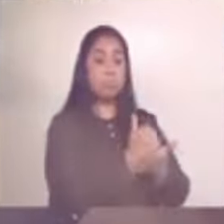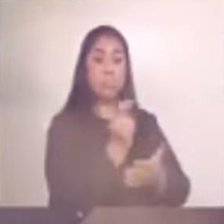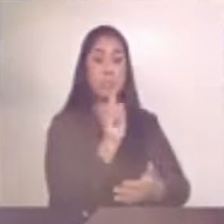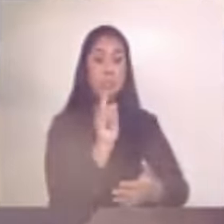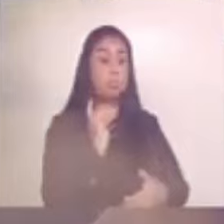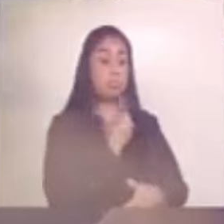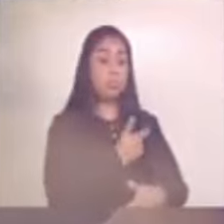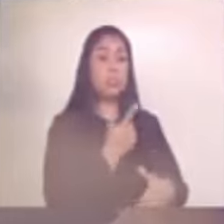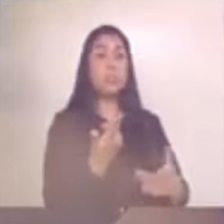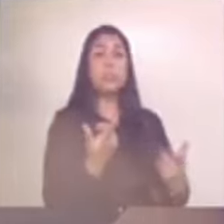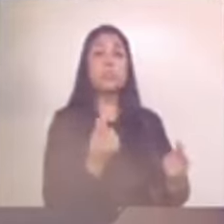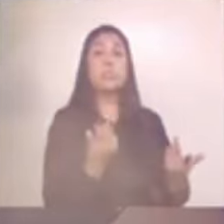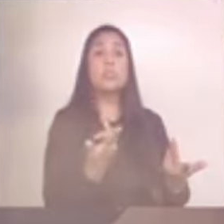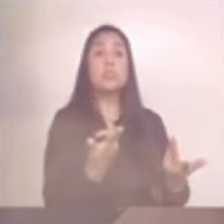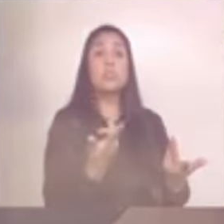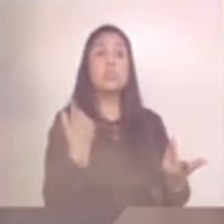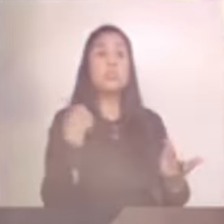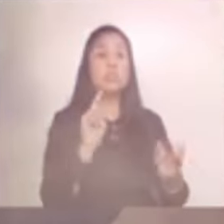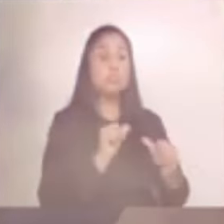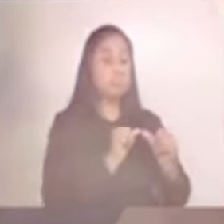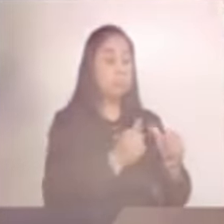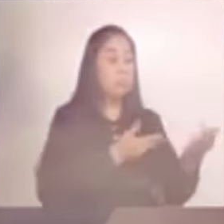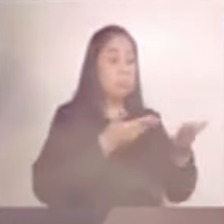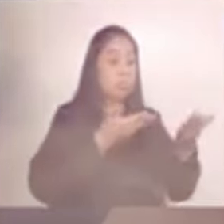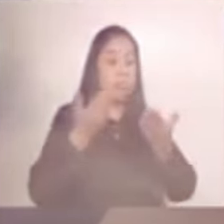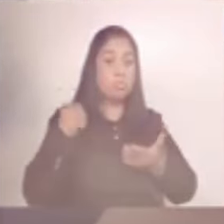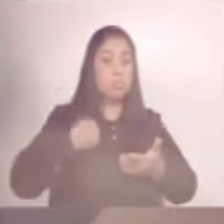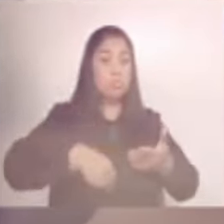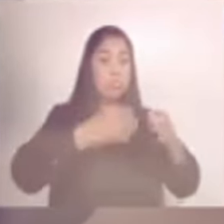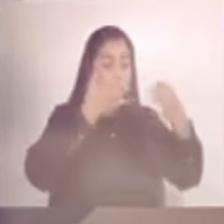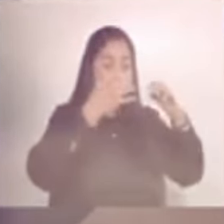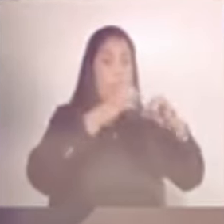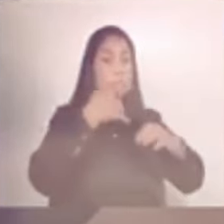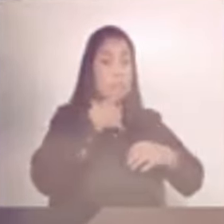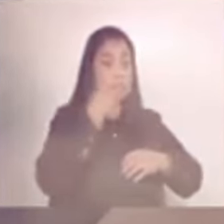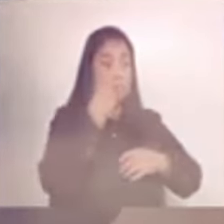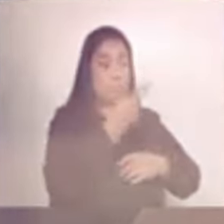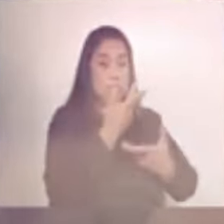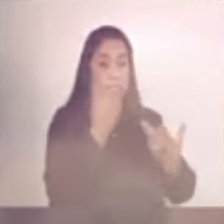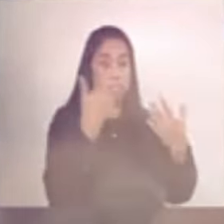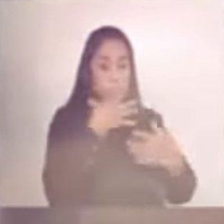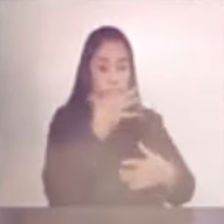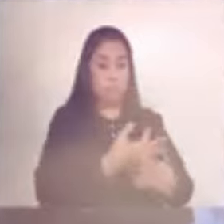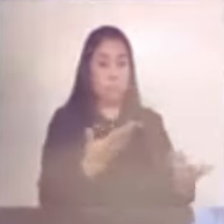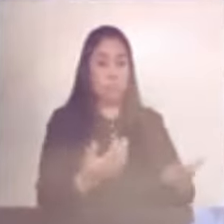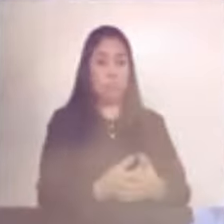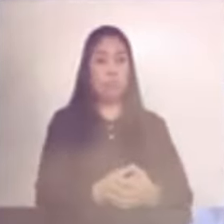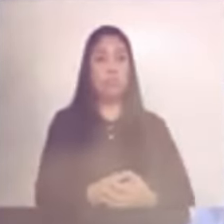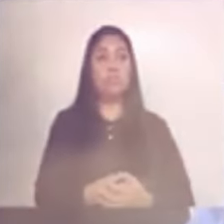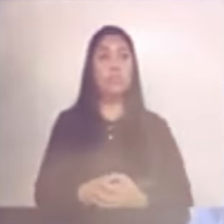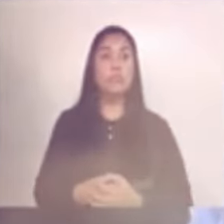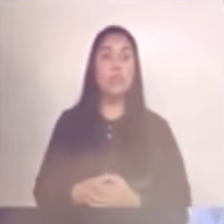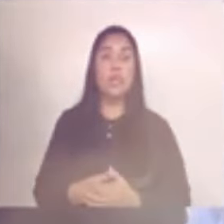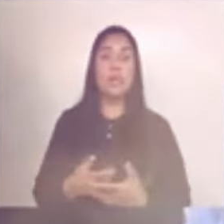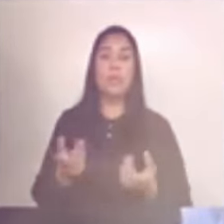¿qué medidas tienen previstas para seguir atendiendo las emergencias que vemos que son reales, digamos? O sea, pues nosotros no podemos creer